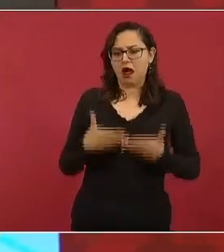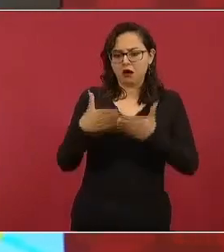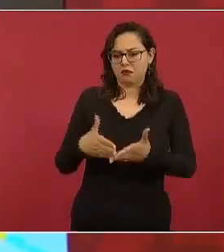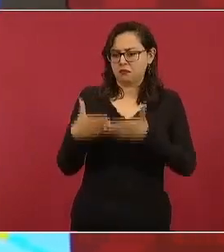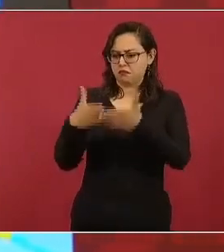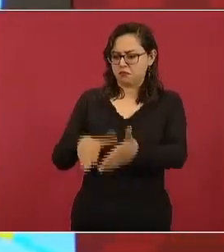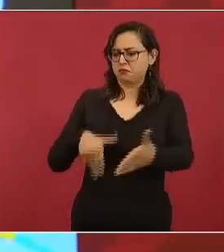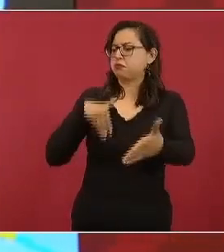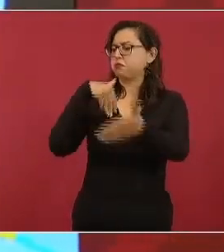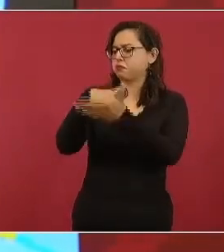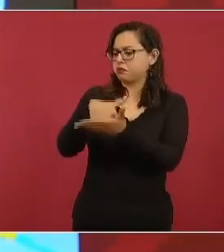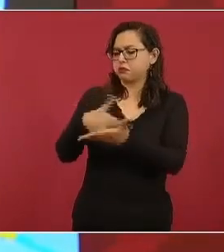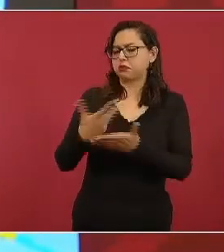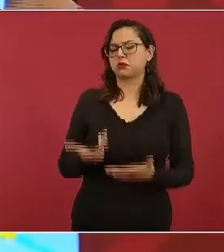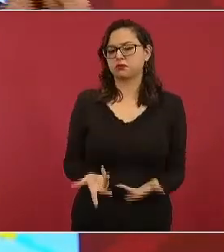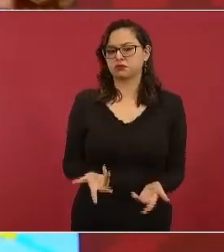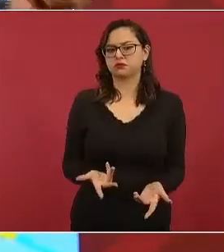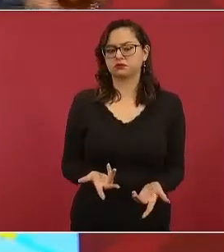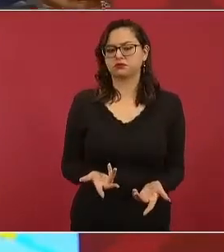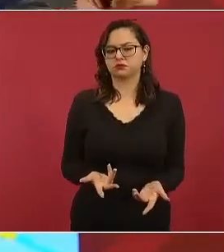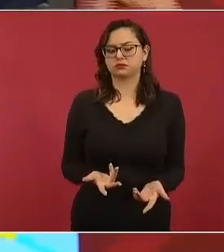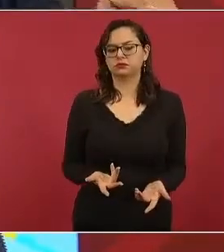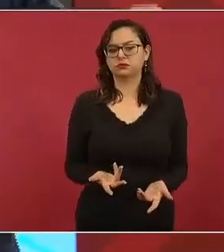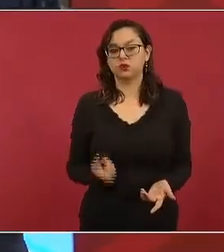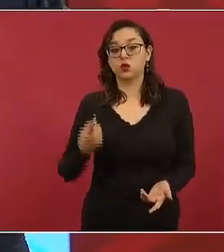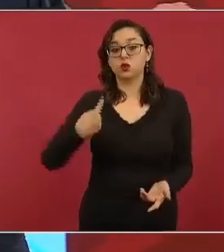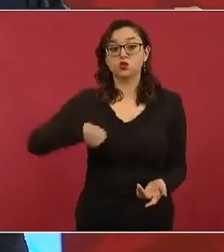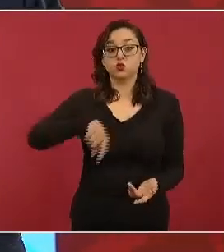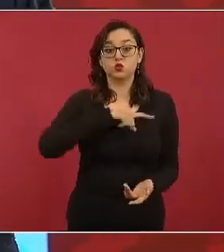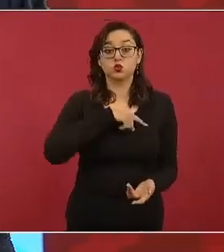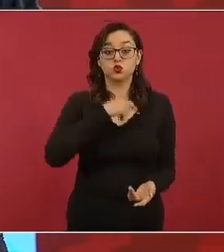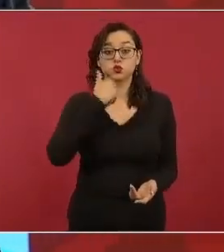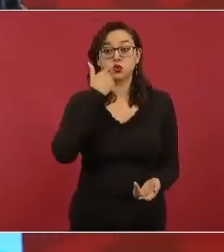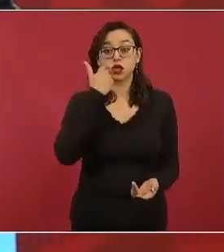Coatzacoalcos. A nosotros nos interesa